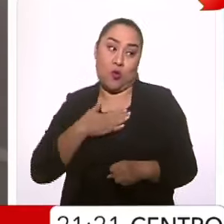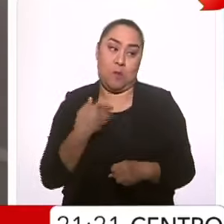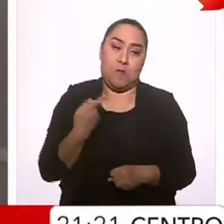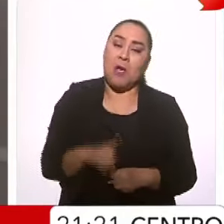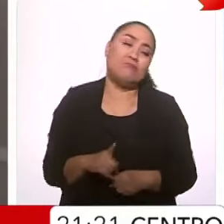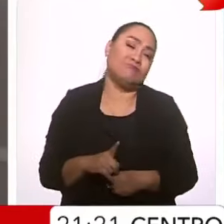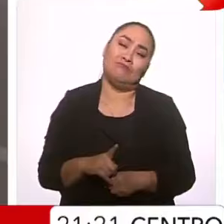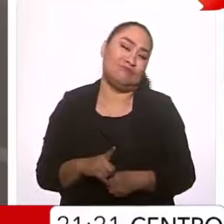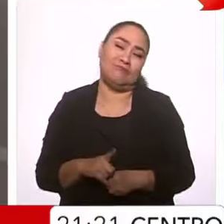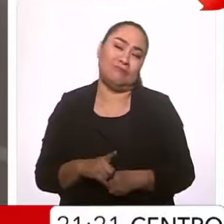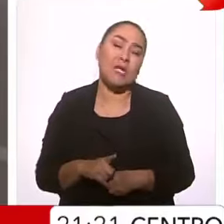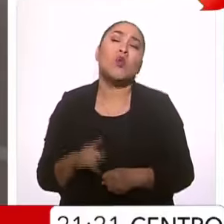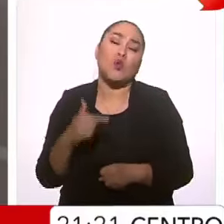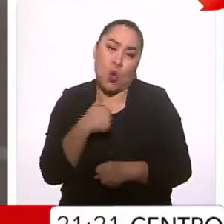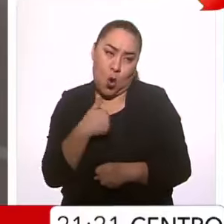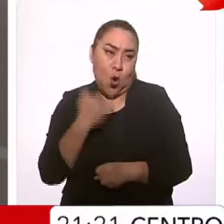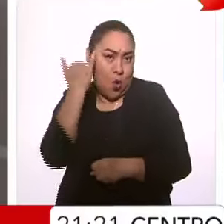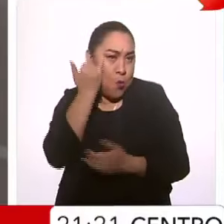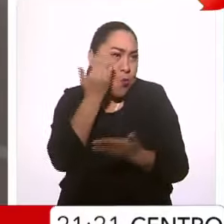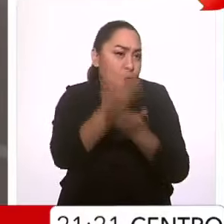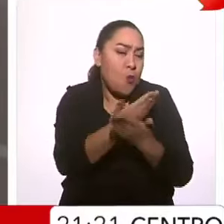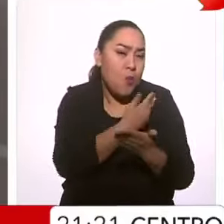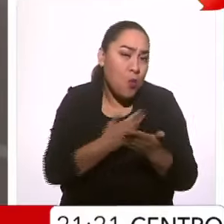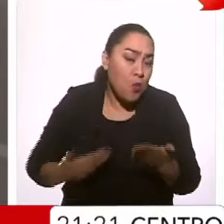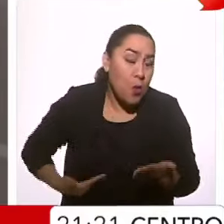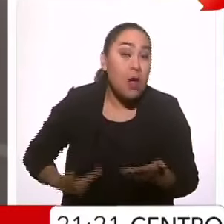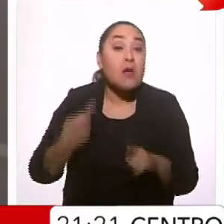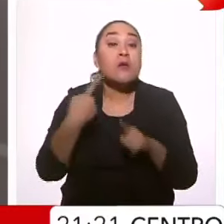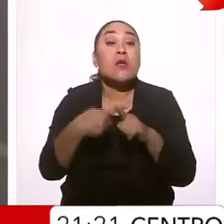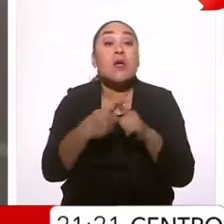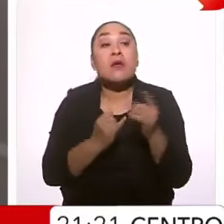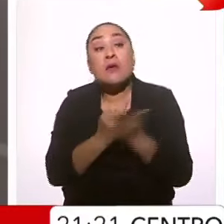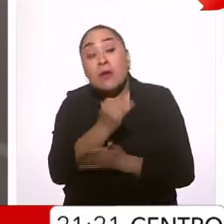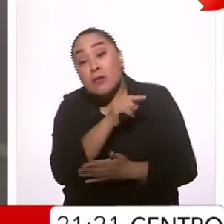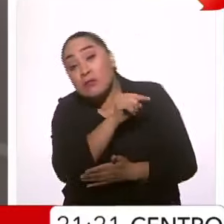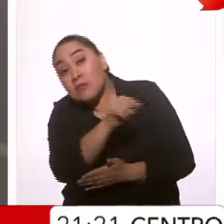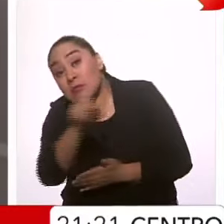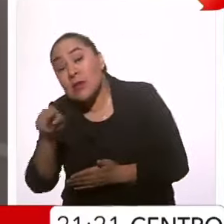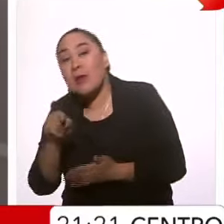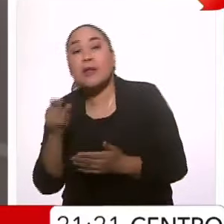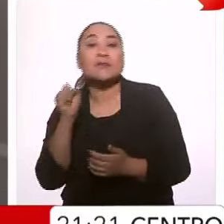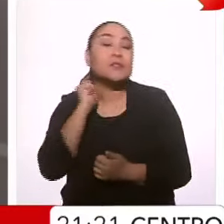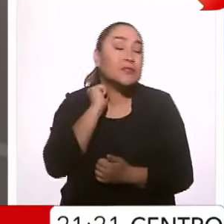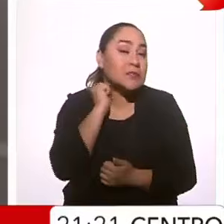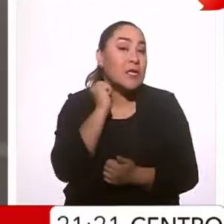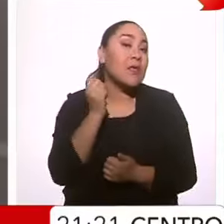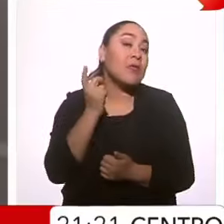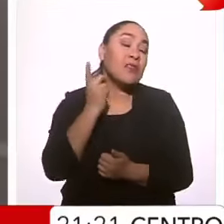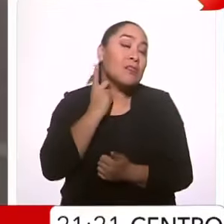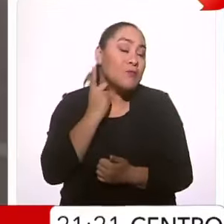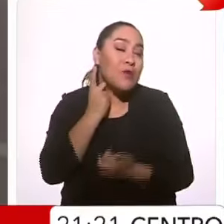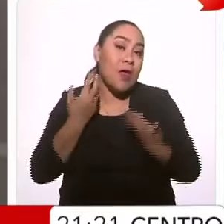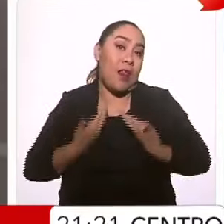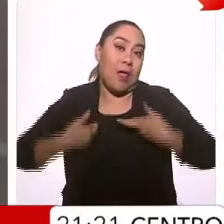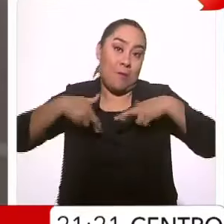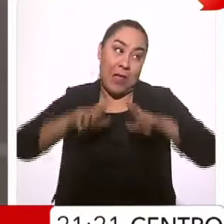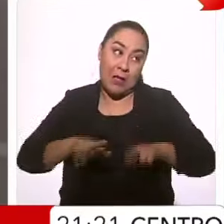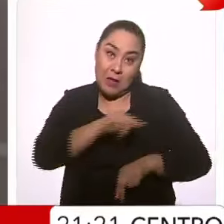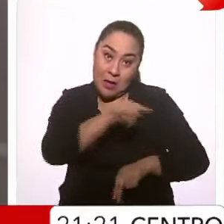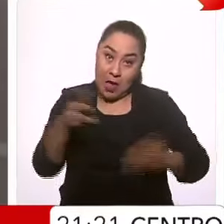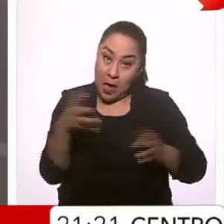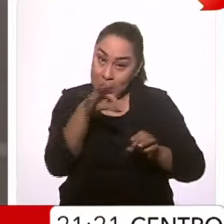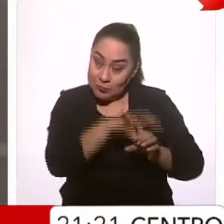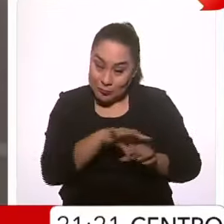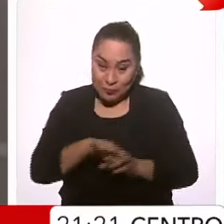pero quienes van a decidir son los representantes del pueblo representados en la pluralidad de los congresos. Es